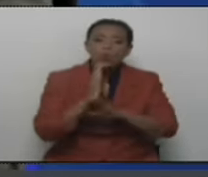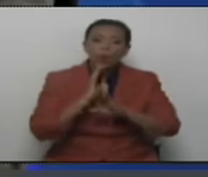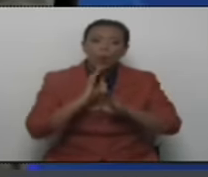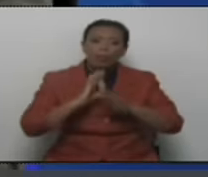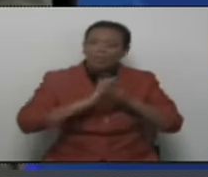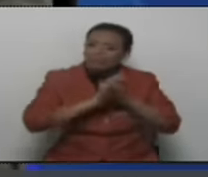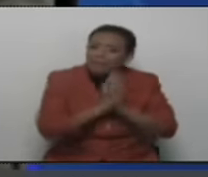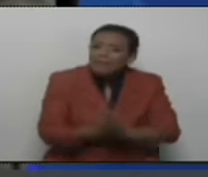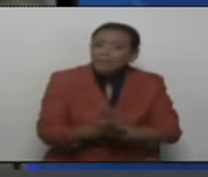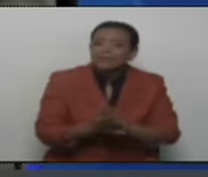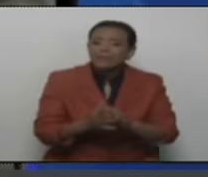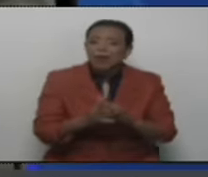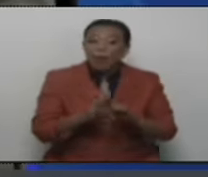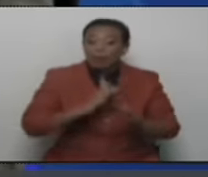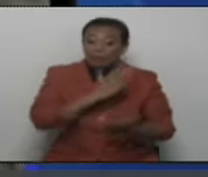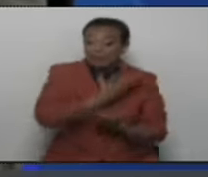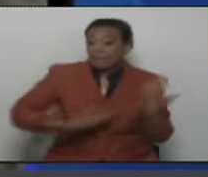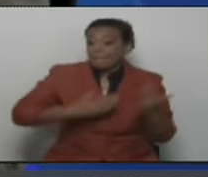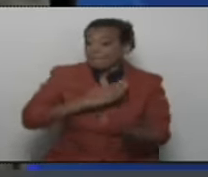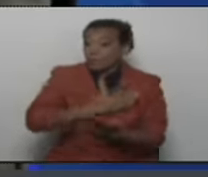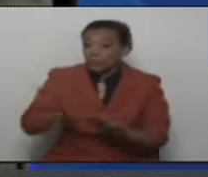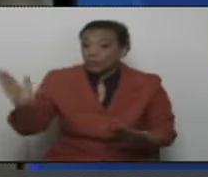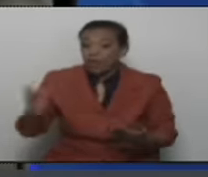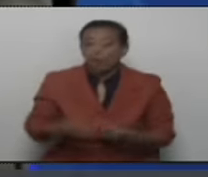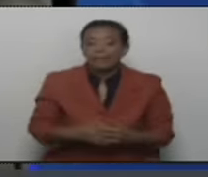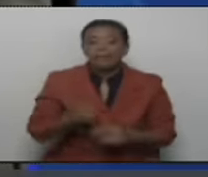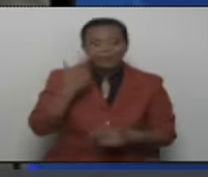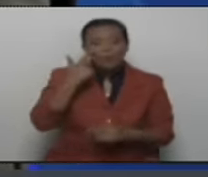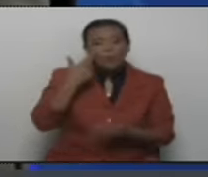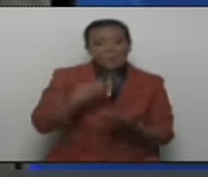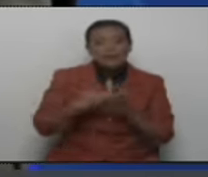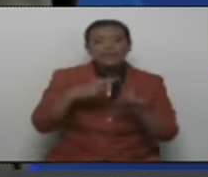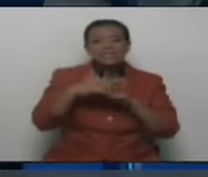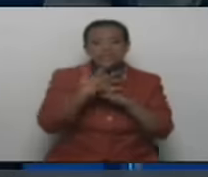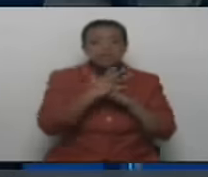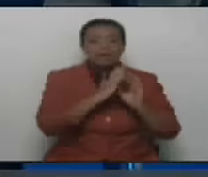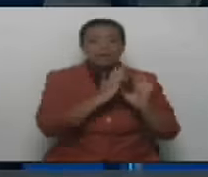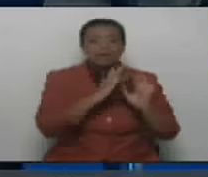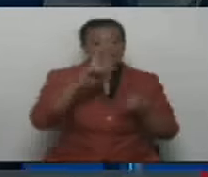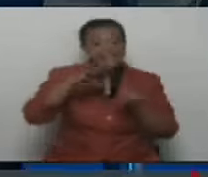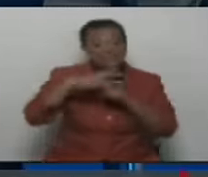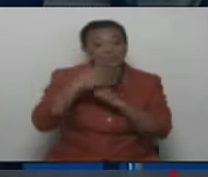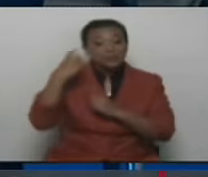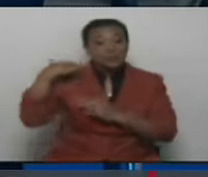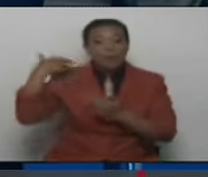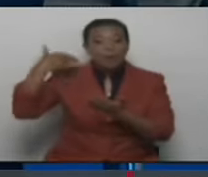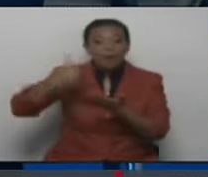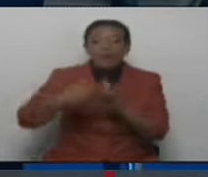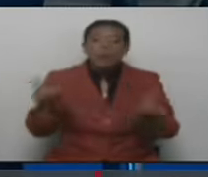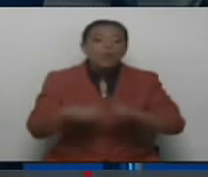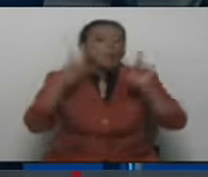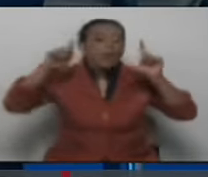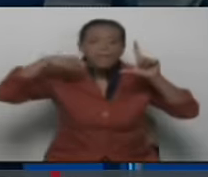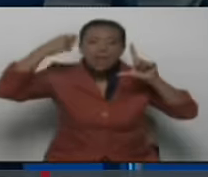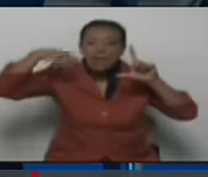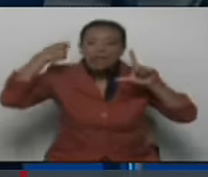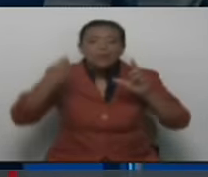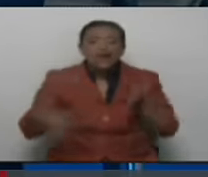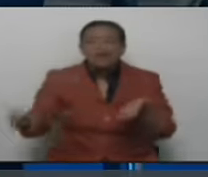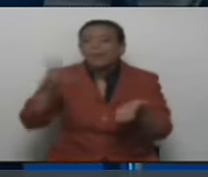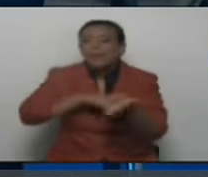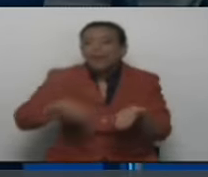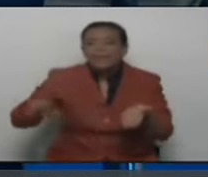Venezuela. Bueno, ya hemos visto varios capítulos de una película que pareciera